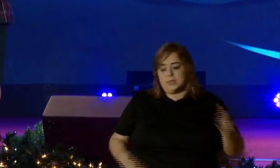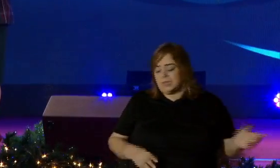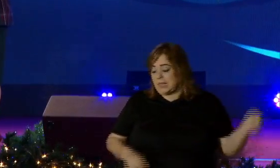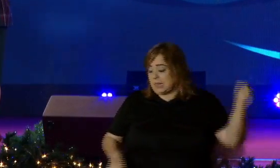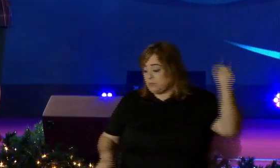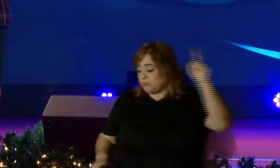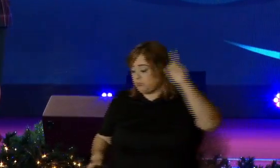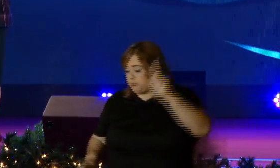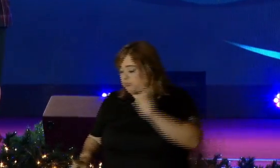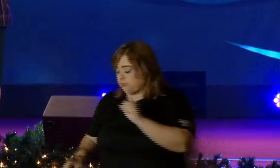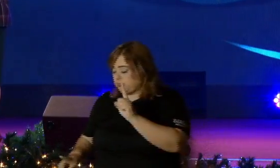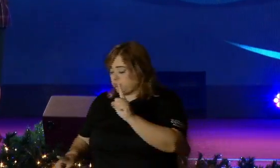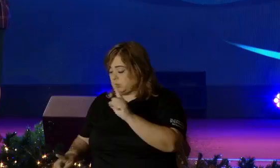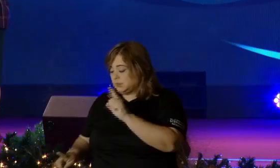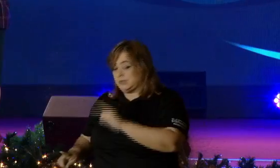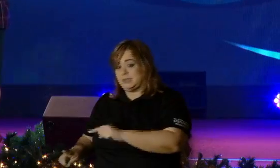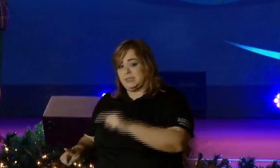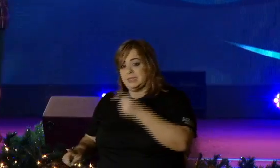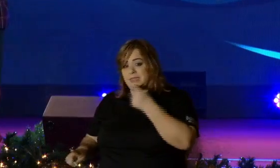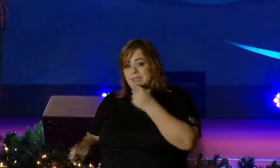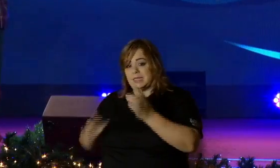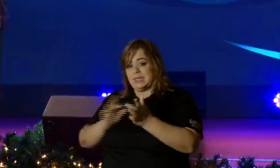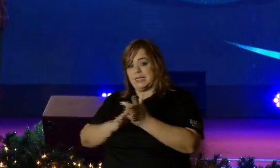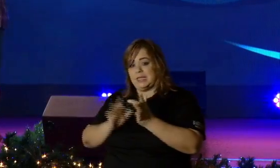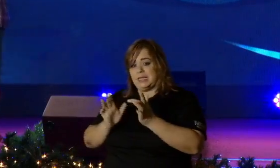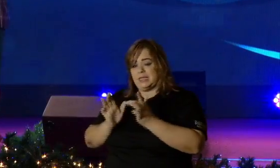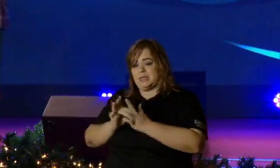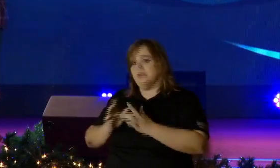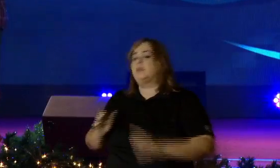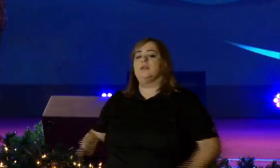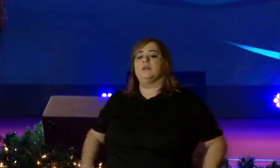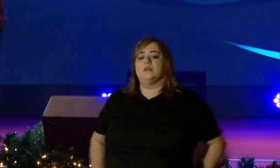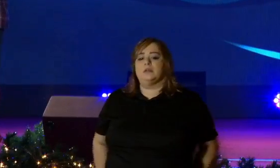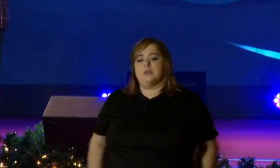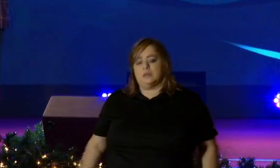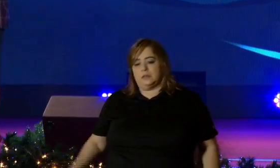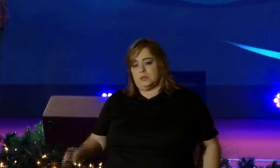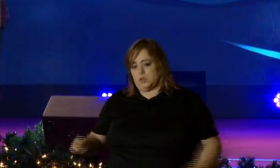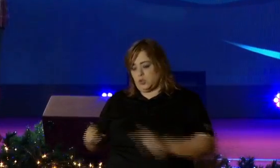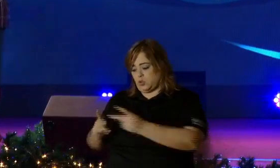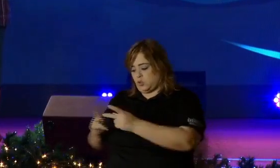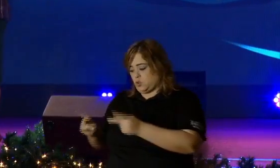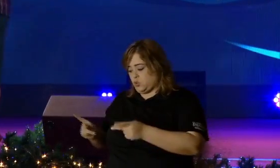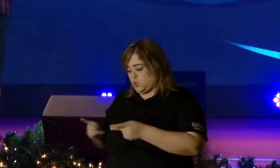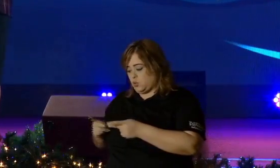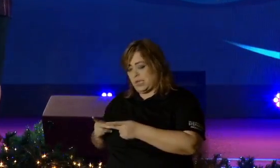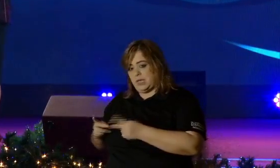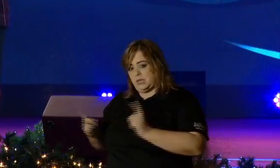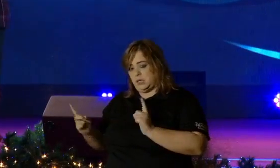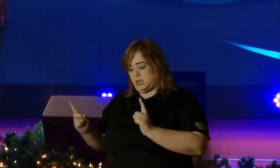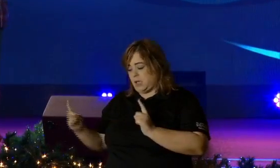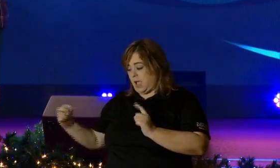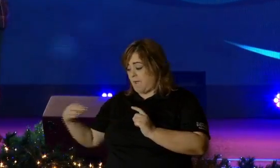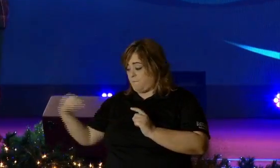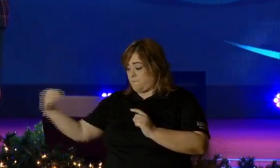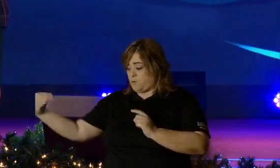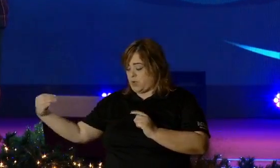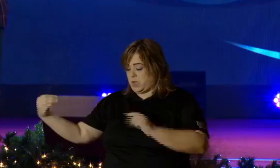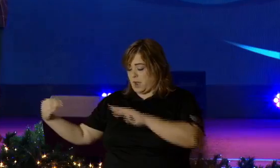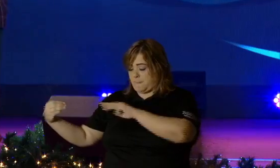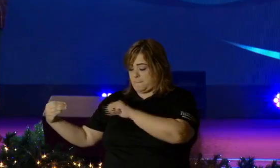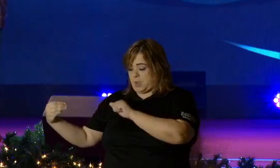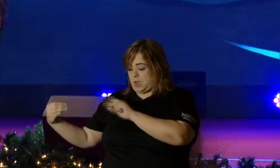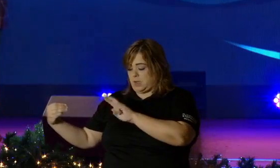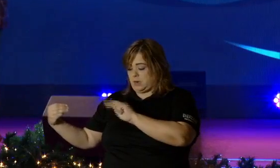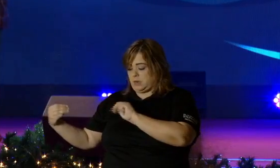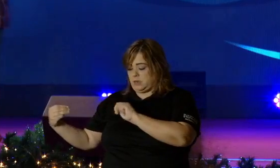a él. Jesús todavía no ha entrado en la aldea, sino que estaba en el lugar donde Marta le encontró, afuera de la aldea. Sigue.